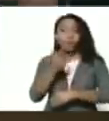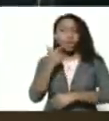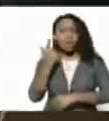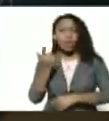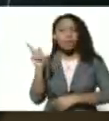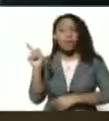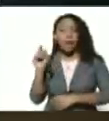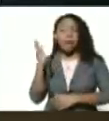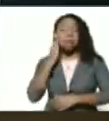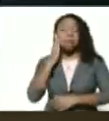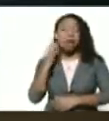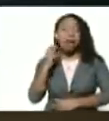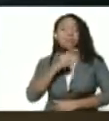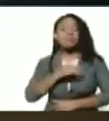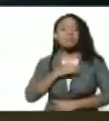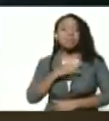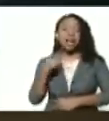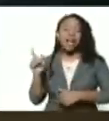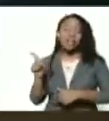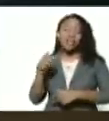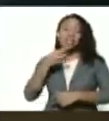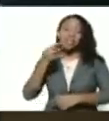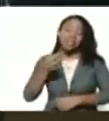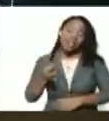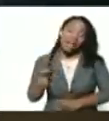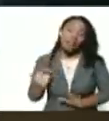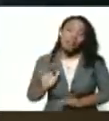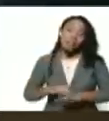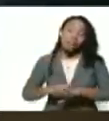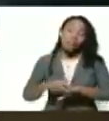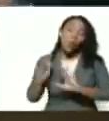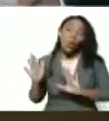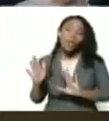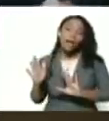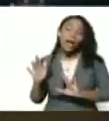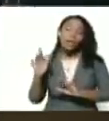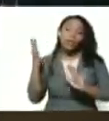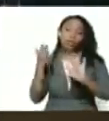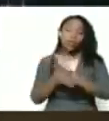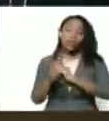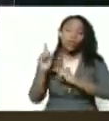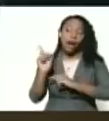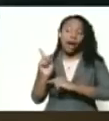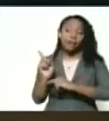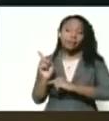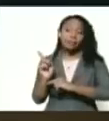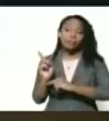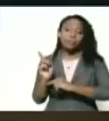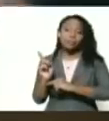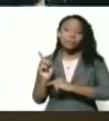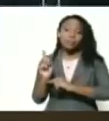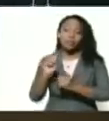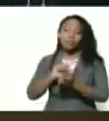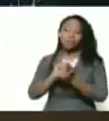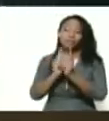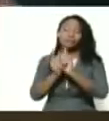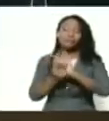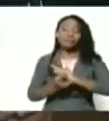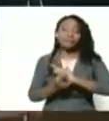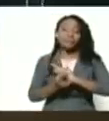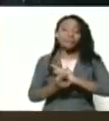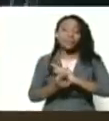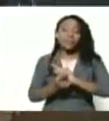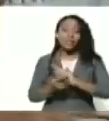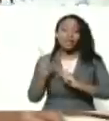la mamá de las misiones, ¿no? Y yo creo que de verdad es la mamá de las misiones, porque sobre el hogar de la patria, bueno, giran todo lo que son